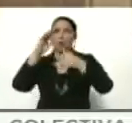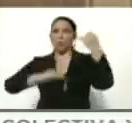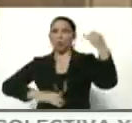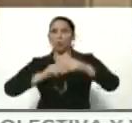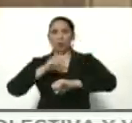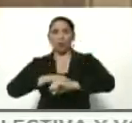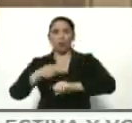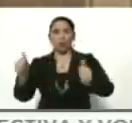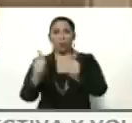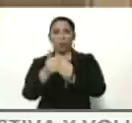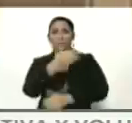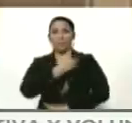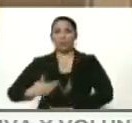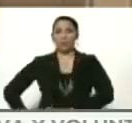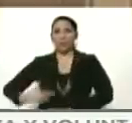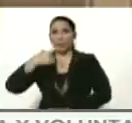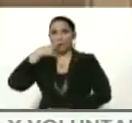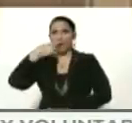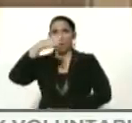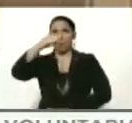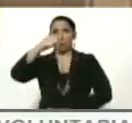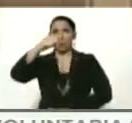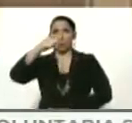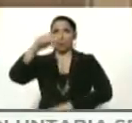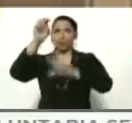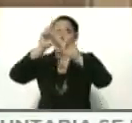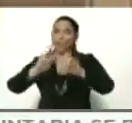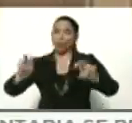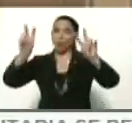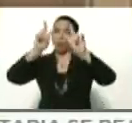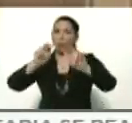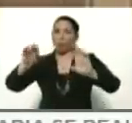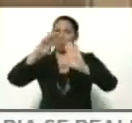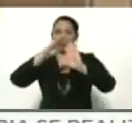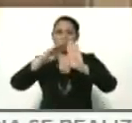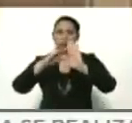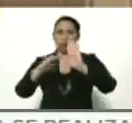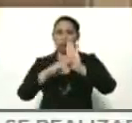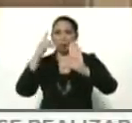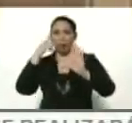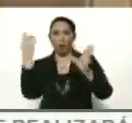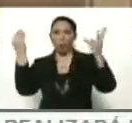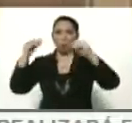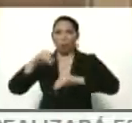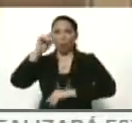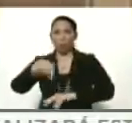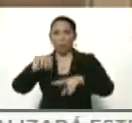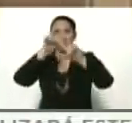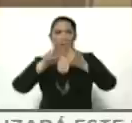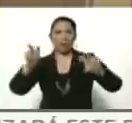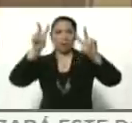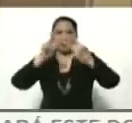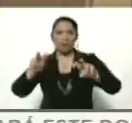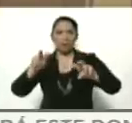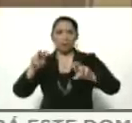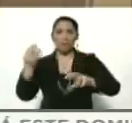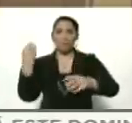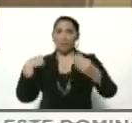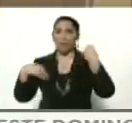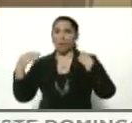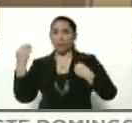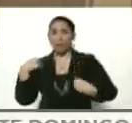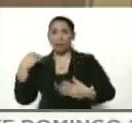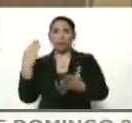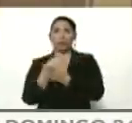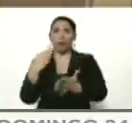con el presidente Nicolás Maduro, revisando estos protocolos, revisando, él nos ha pedido, como bien lo ha